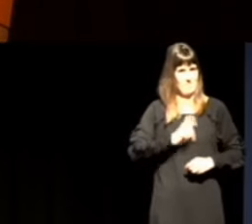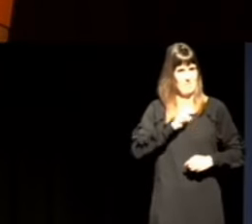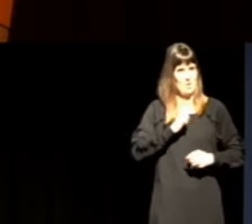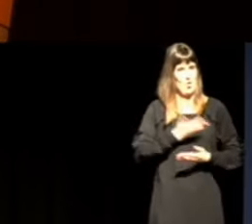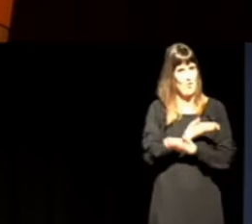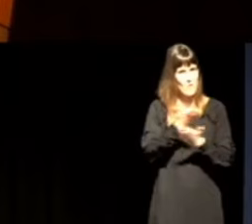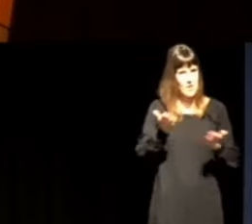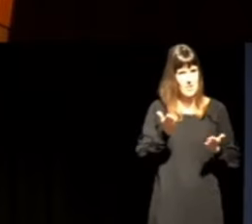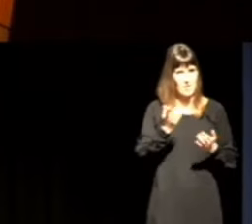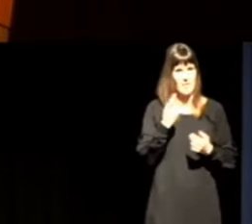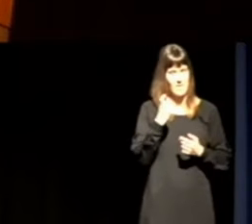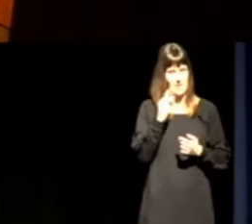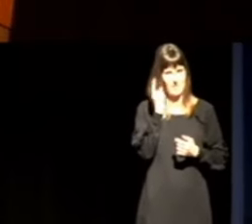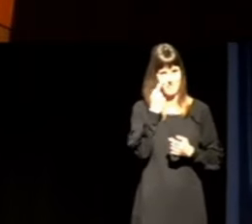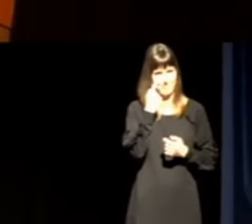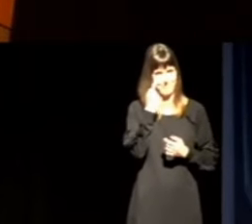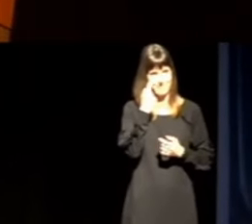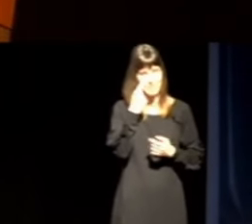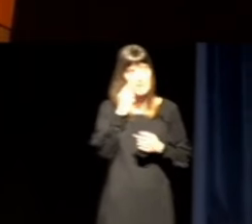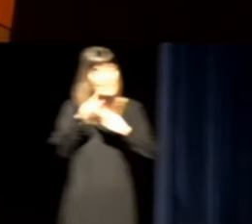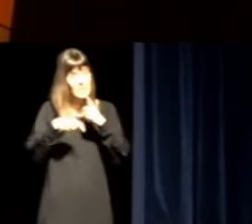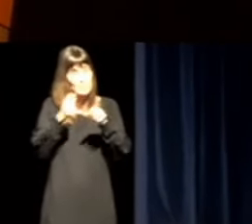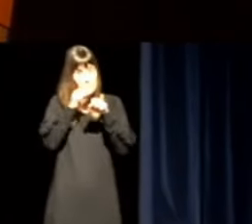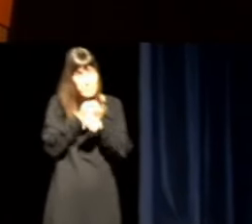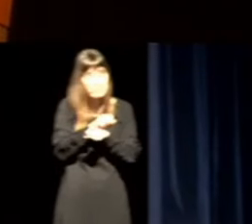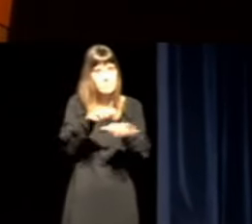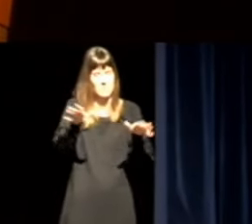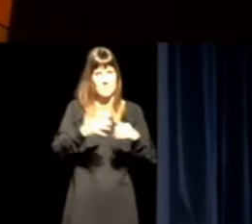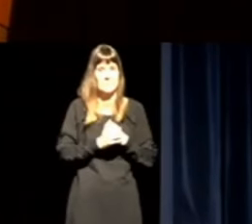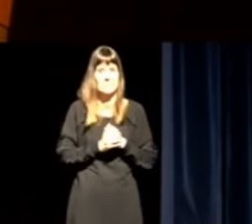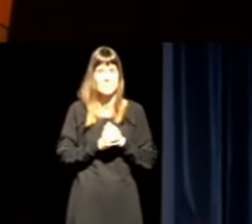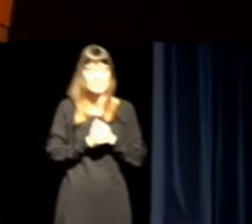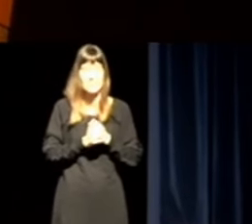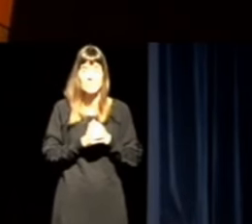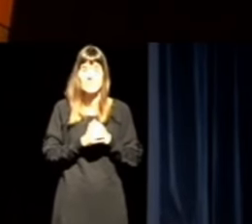buen trato tiene también, como alternativa al maltrato, tres dimensiones.